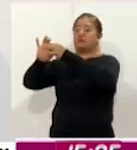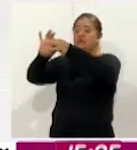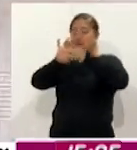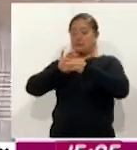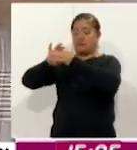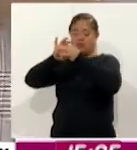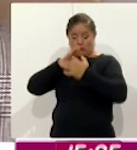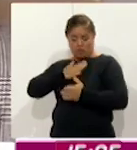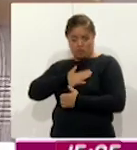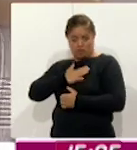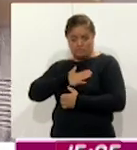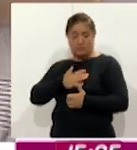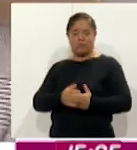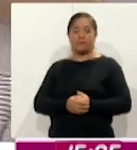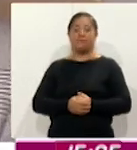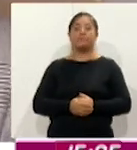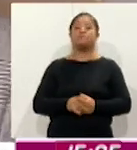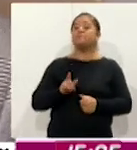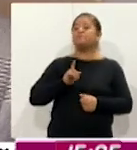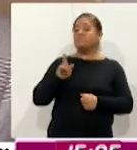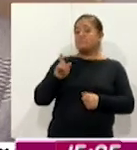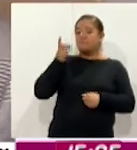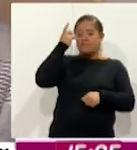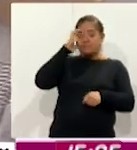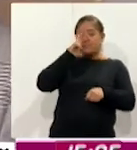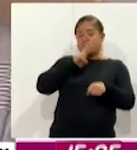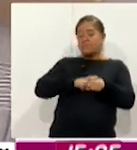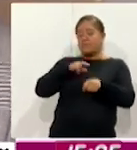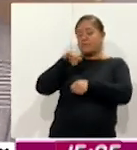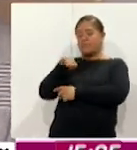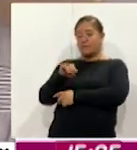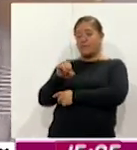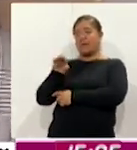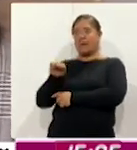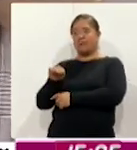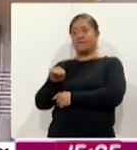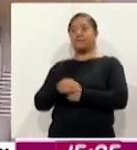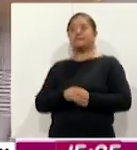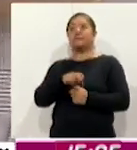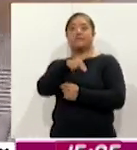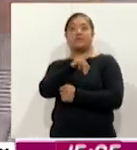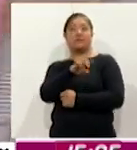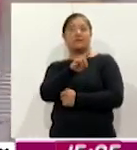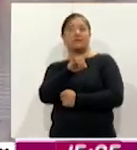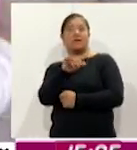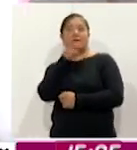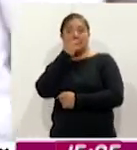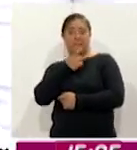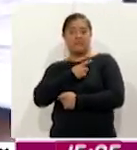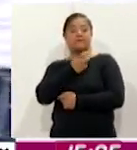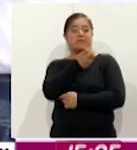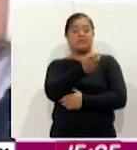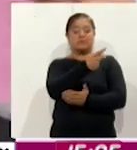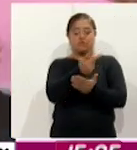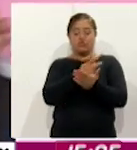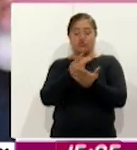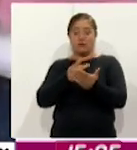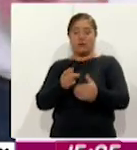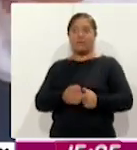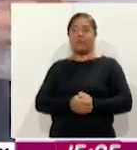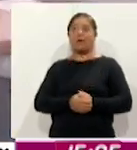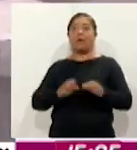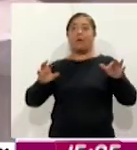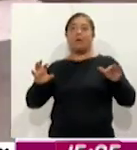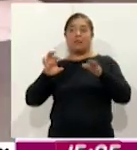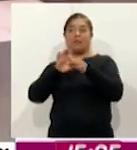nosotros. Por su parte, la directora del Instituto Estatal de la Mujer, Nidia Cano Rodríguez, destacó que este programa piloto y la interacción con